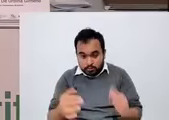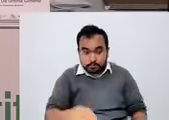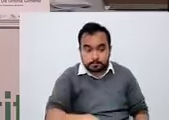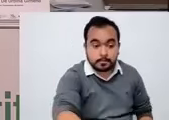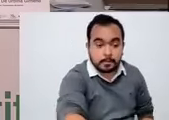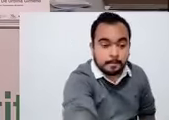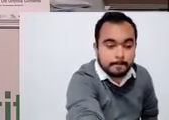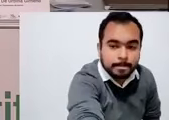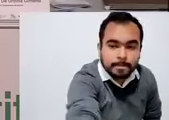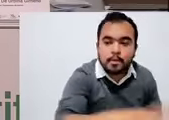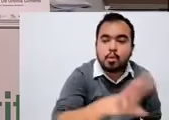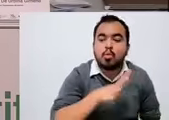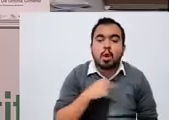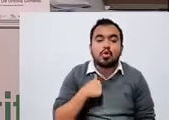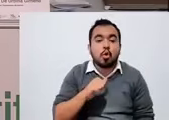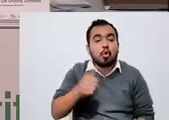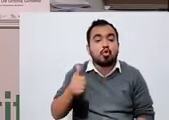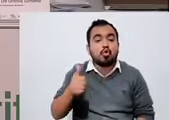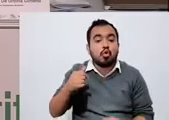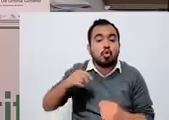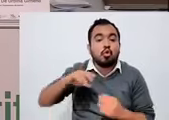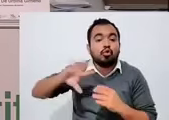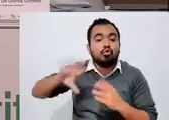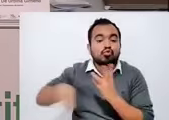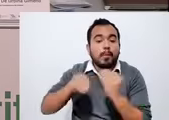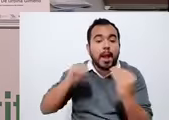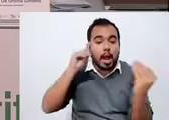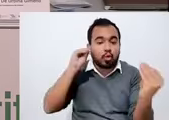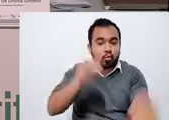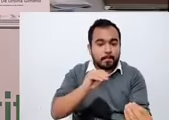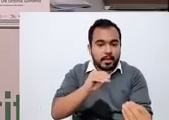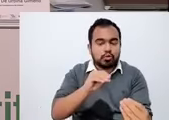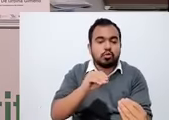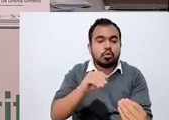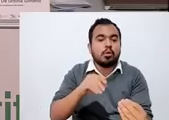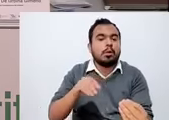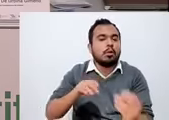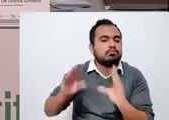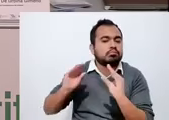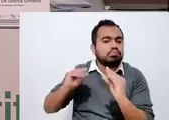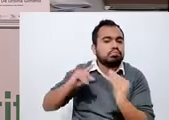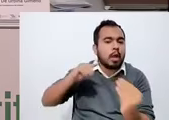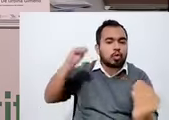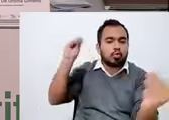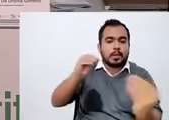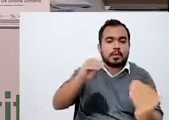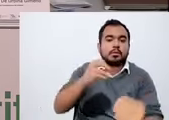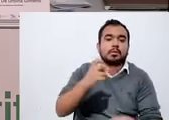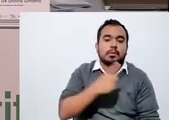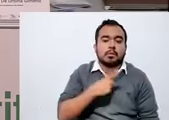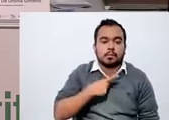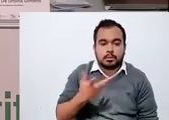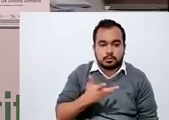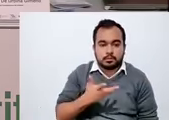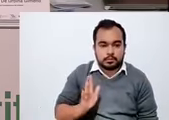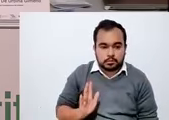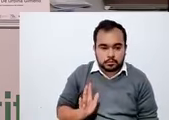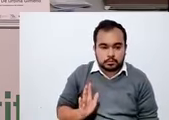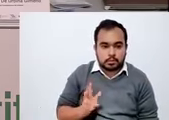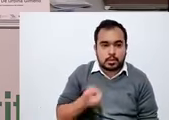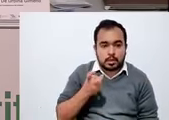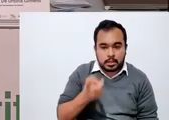puedo utilizar? Eso educa mucho la argumentación y es lo que creo que se debería hacer. Nada más, o sea, si al final hay